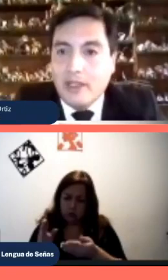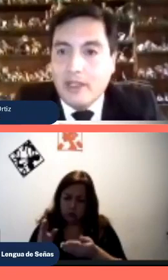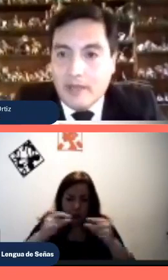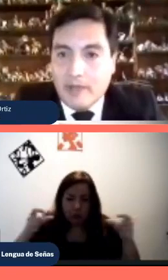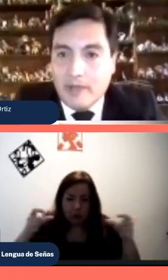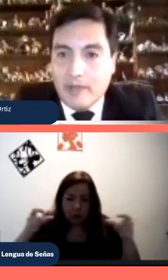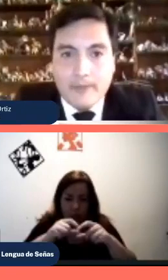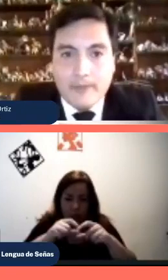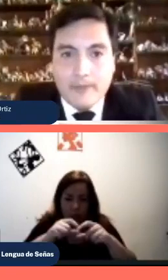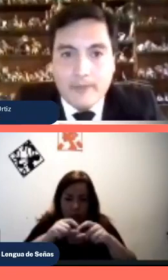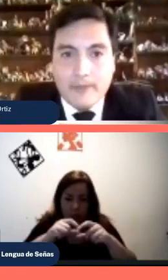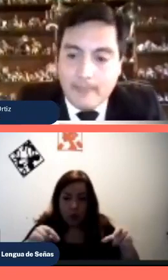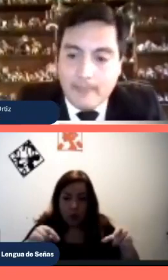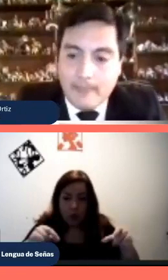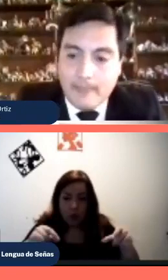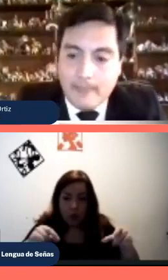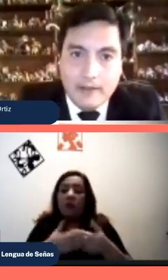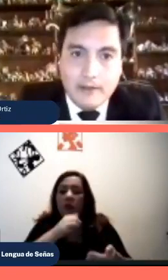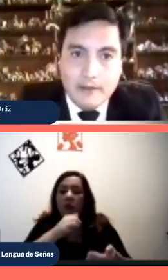desierto de Atacama.